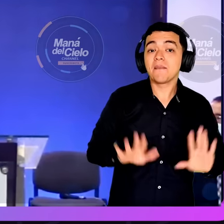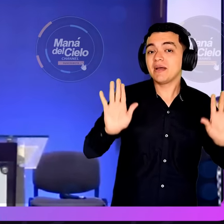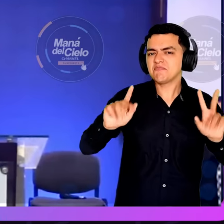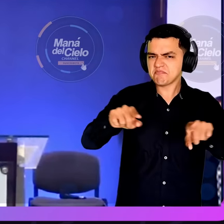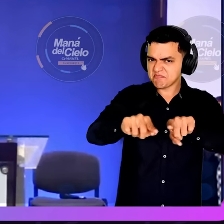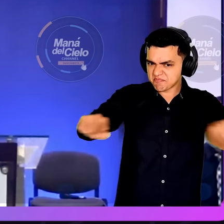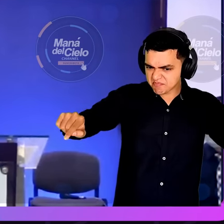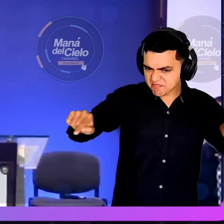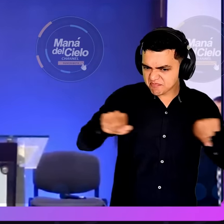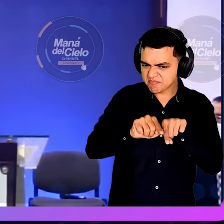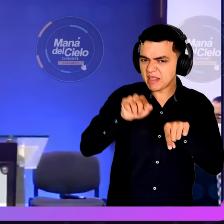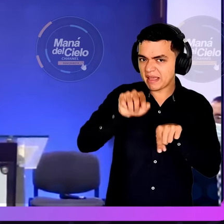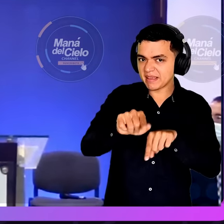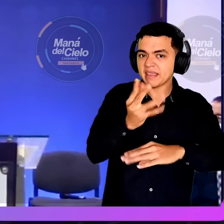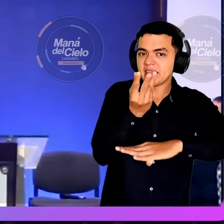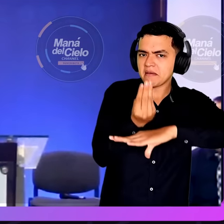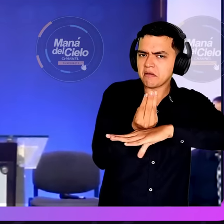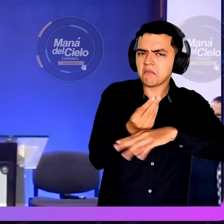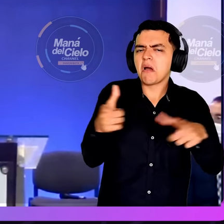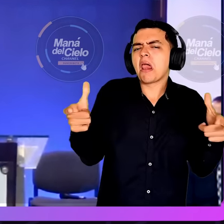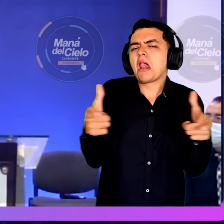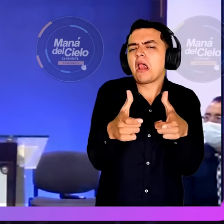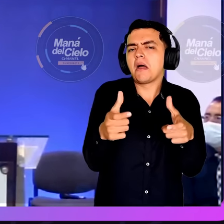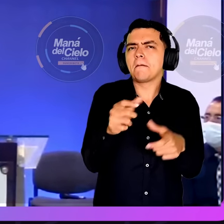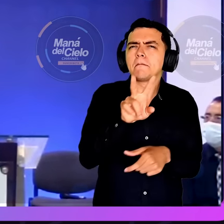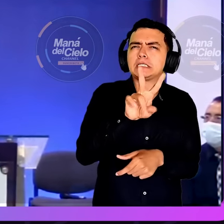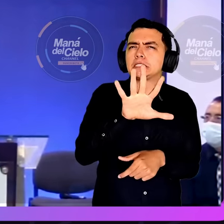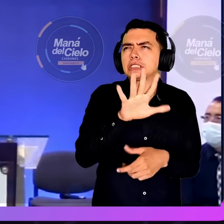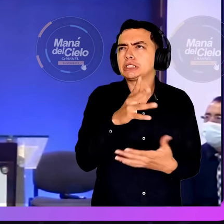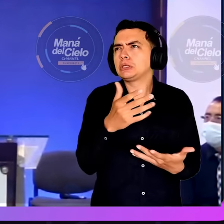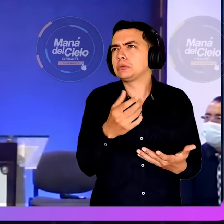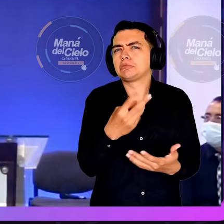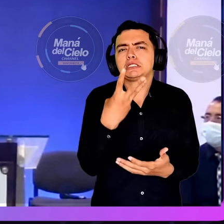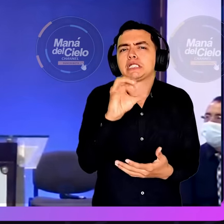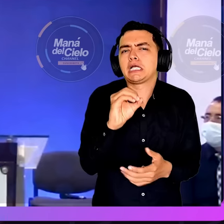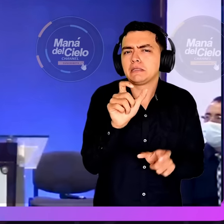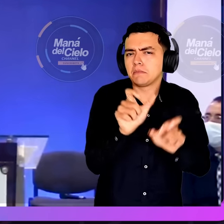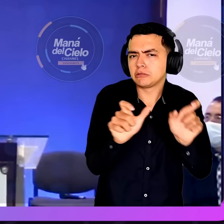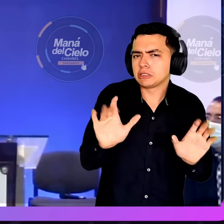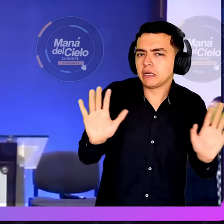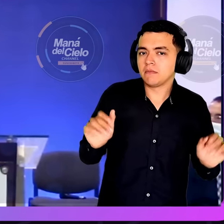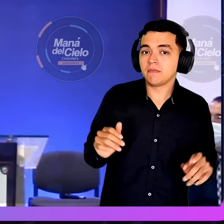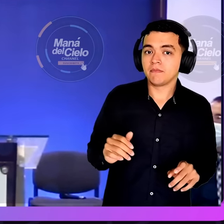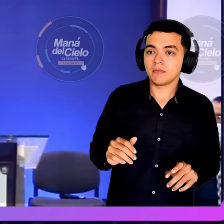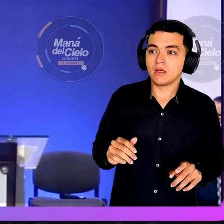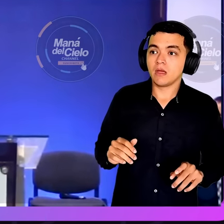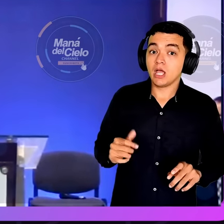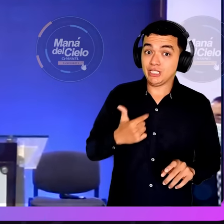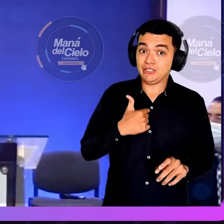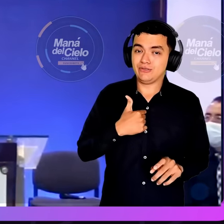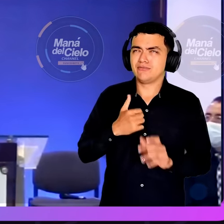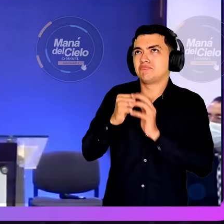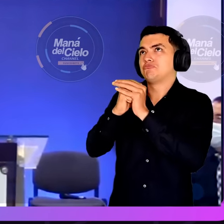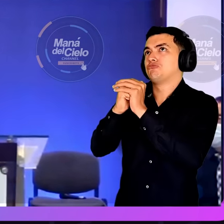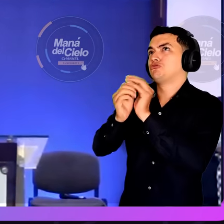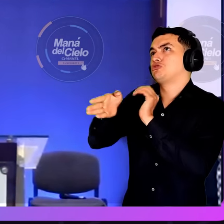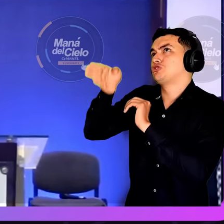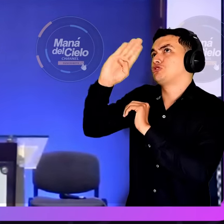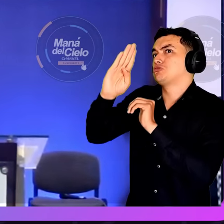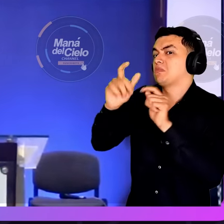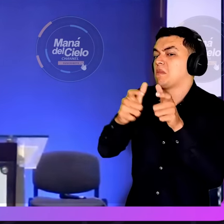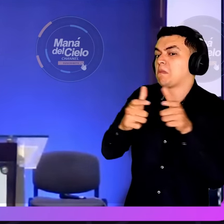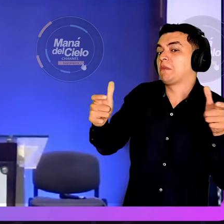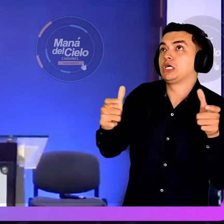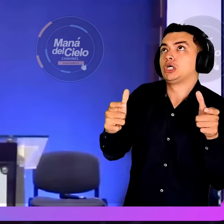inspiración. Entonces, ay, hermano, ese día yo llegué al culto. De por sí eran poquitos hermanos, eran por ahí unos 25, 30. Y ese día yo, Señor,